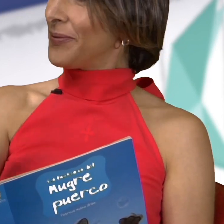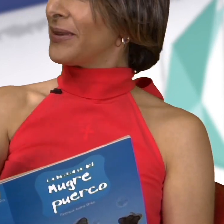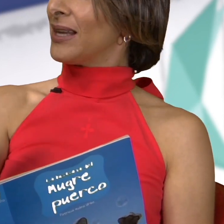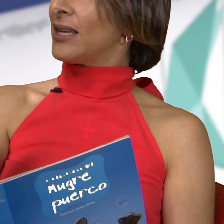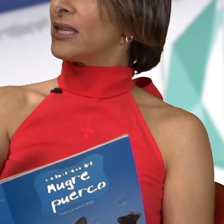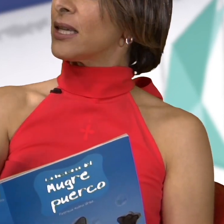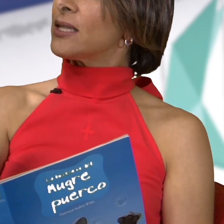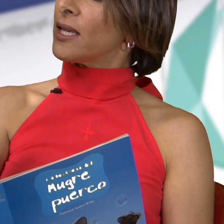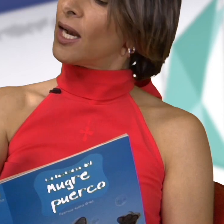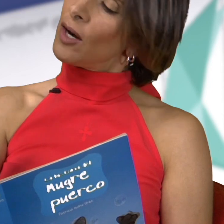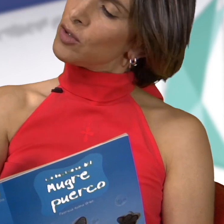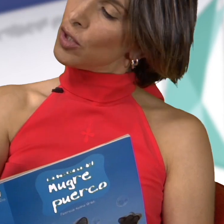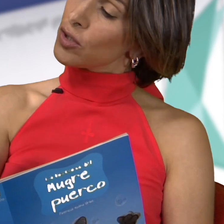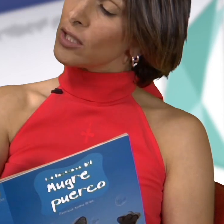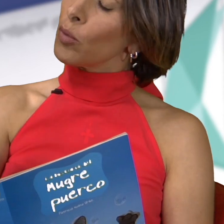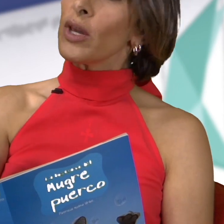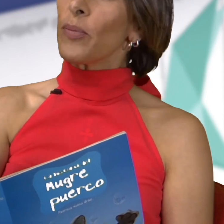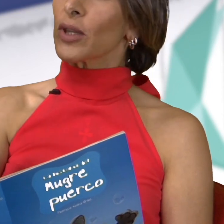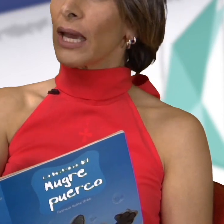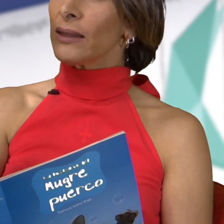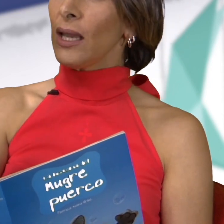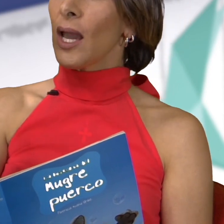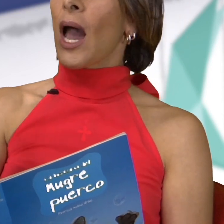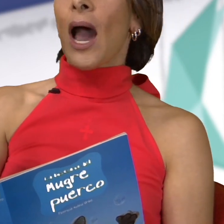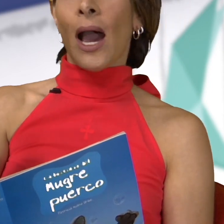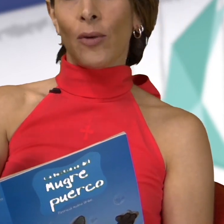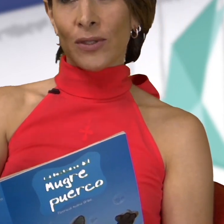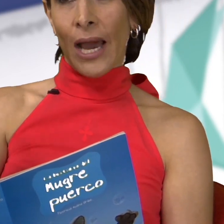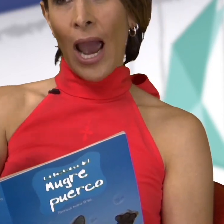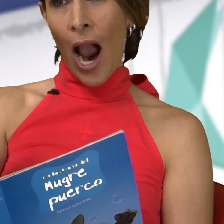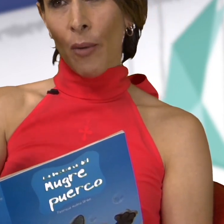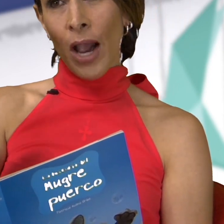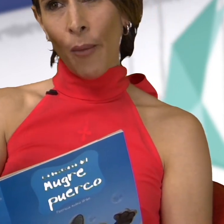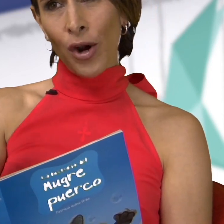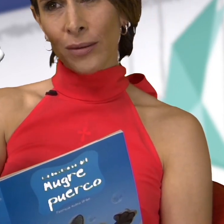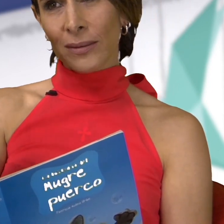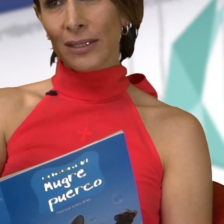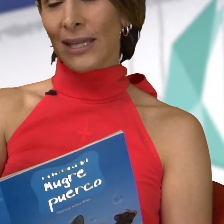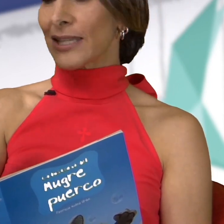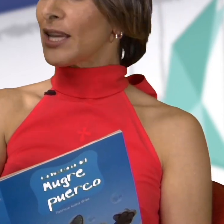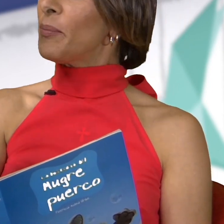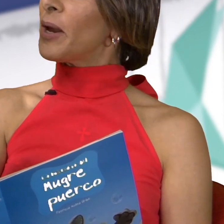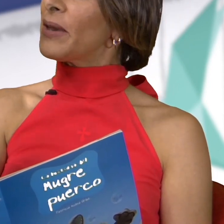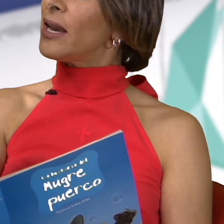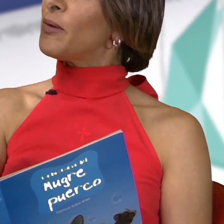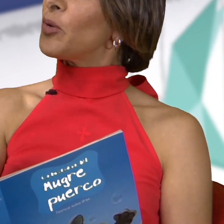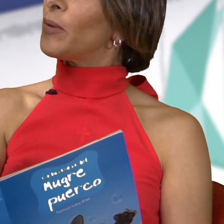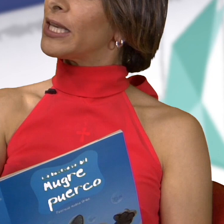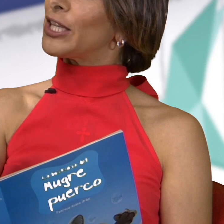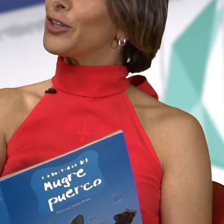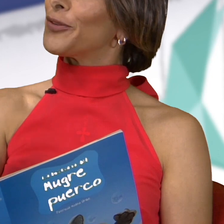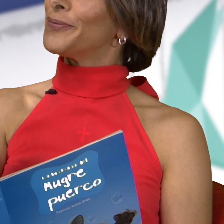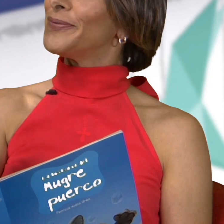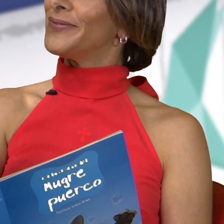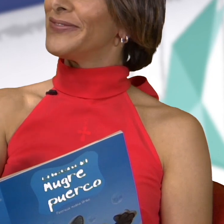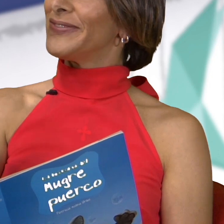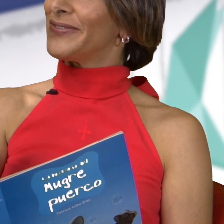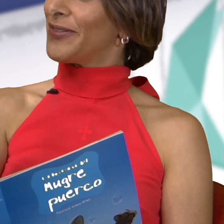¿no? Tienes que enseñarle a los niños que es muy importante usar agua y jabón, estar siempre bien limpio y